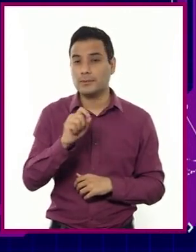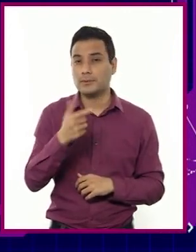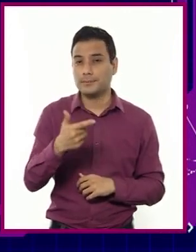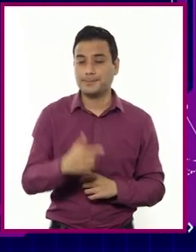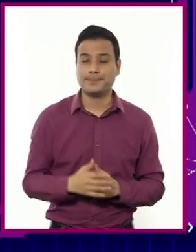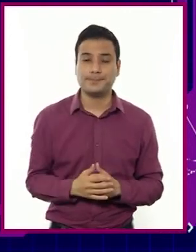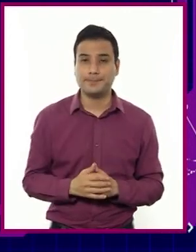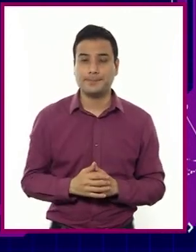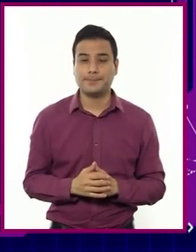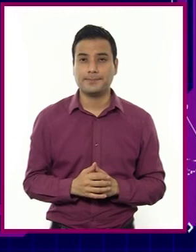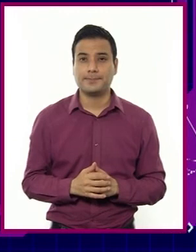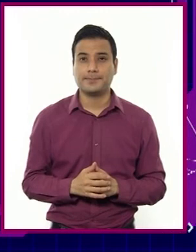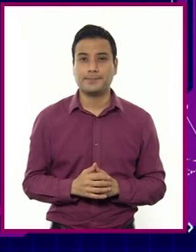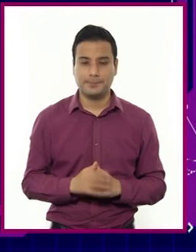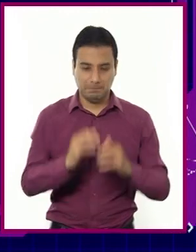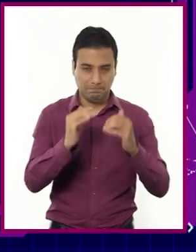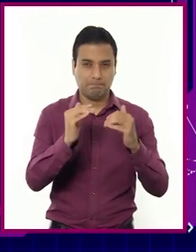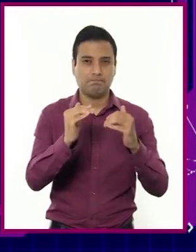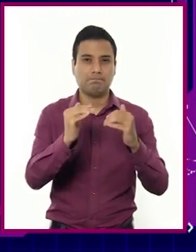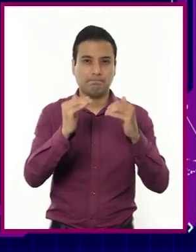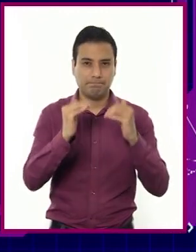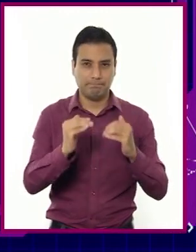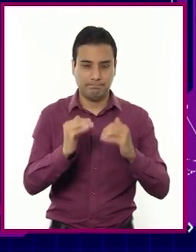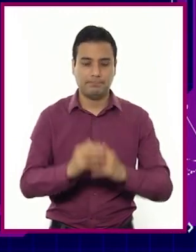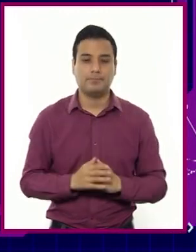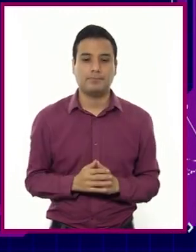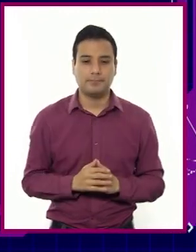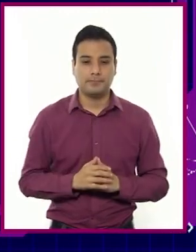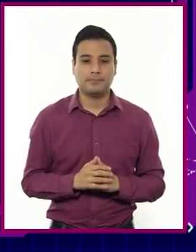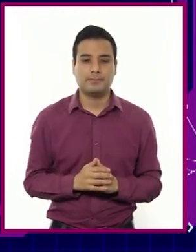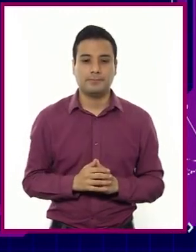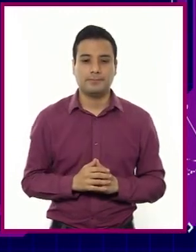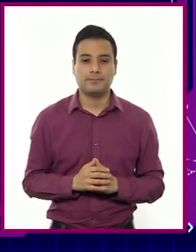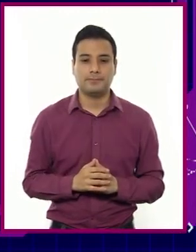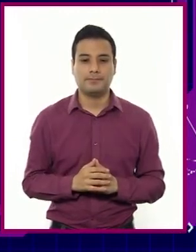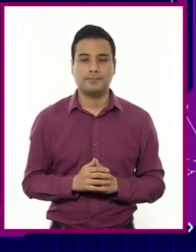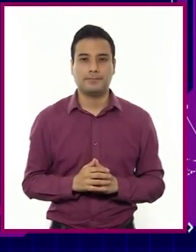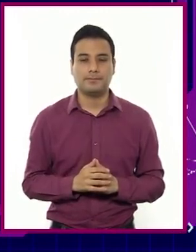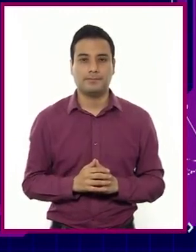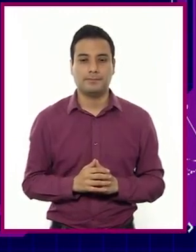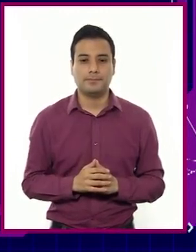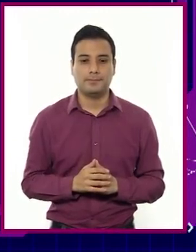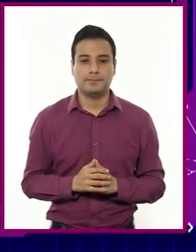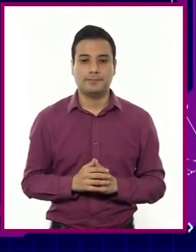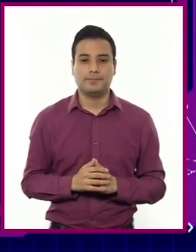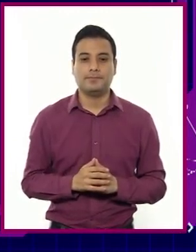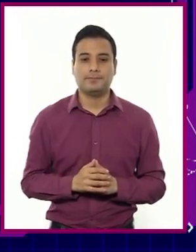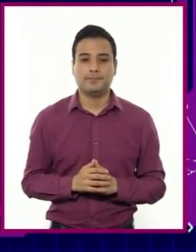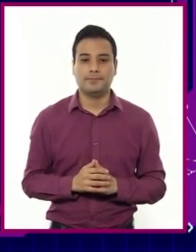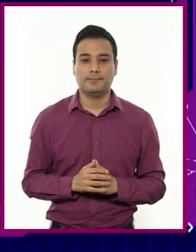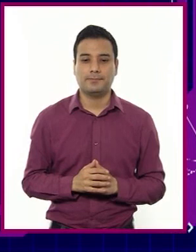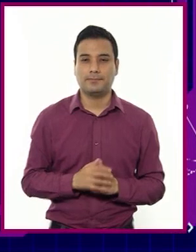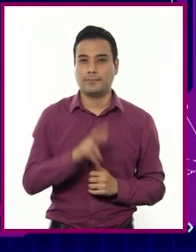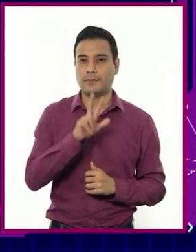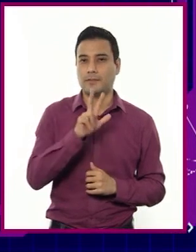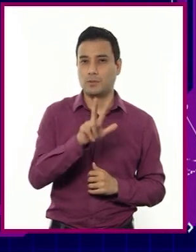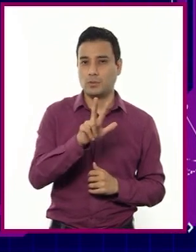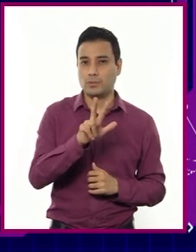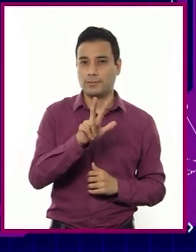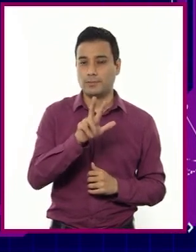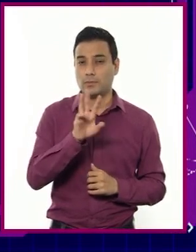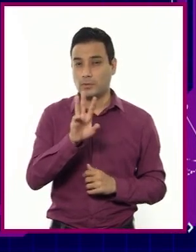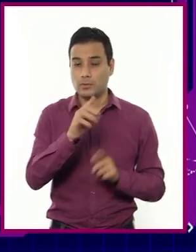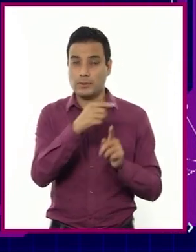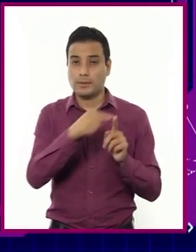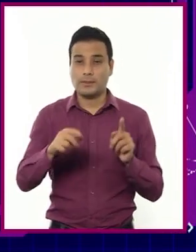27. Por último, para despejar la incógnita es necesario dividir entre 18 a ambos lados de la